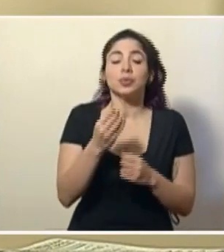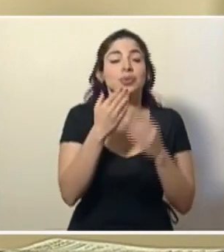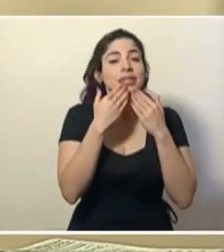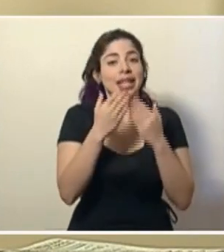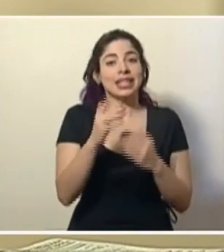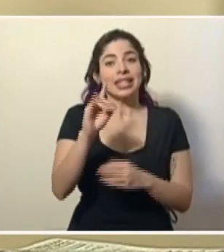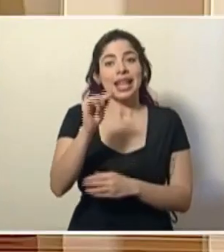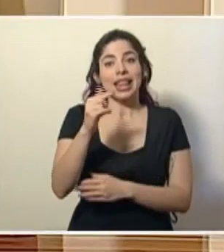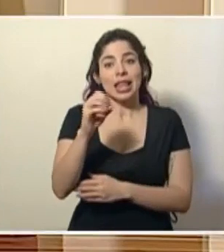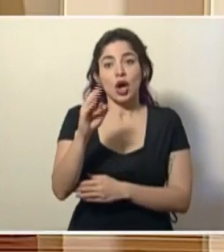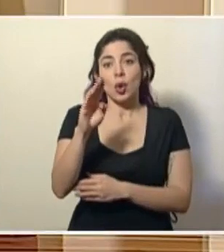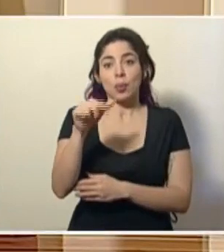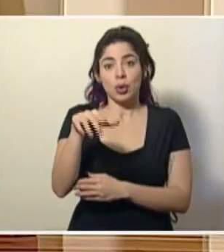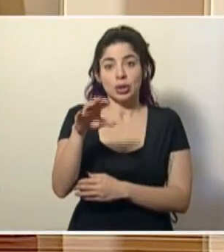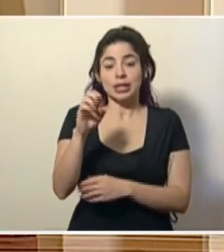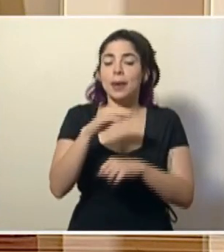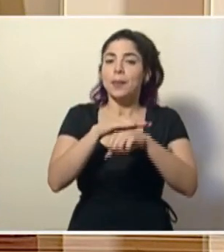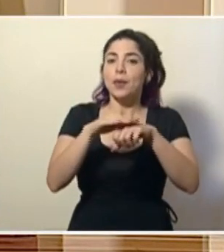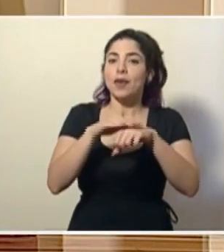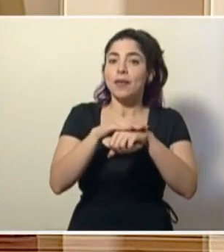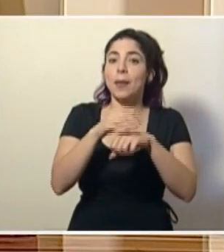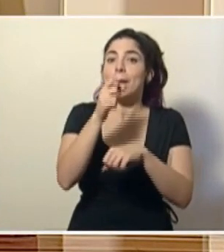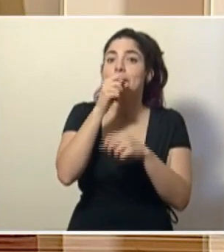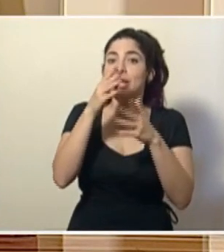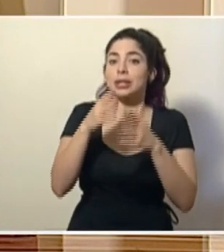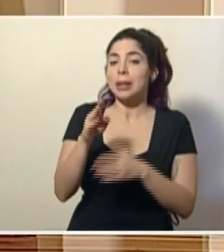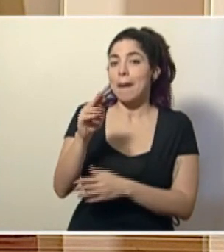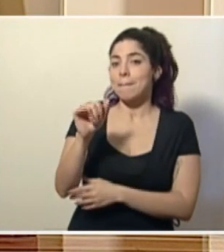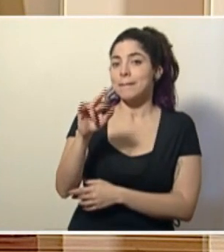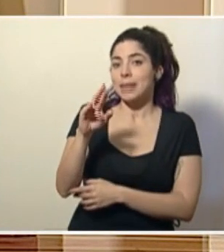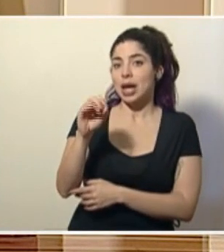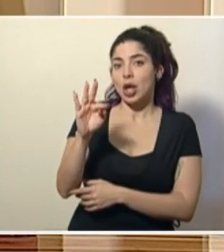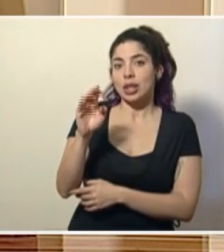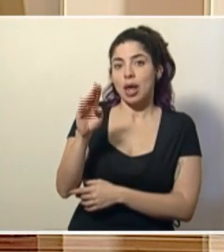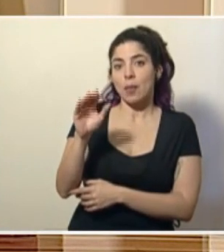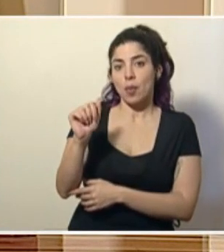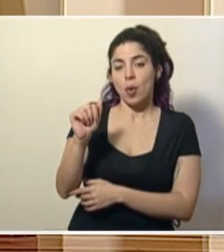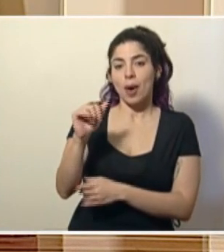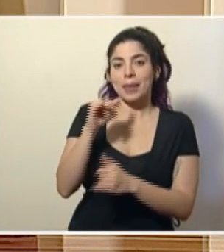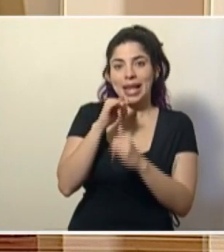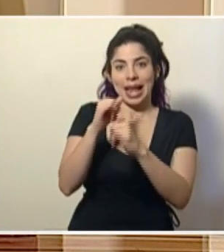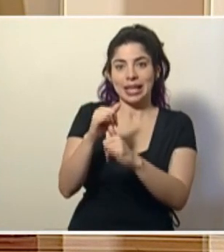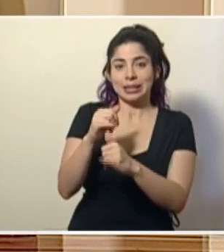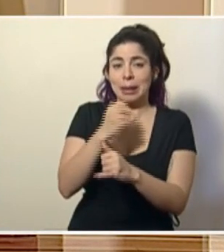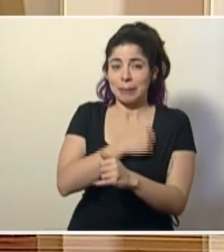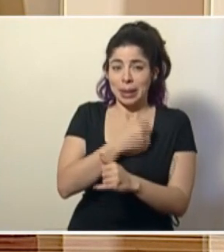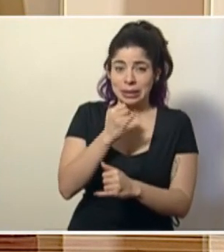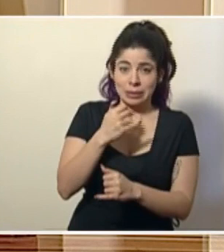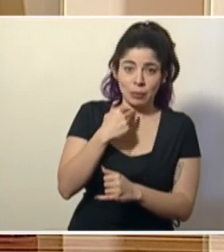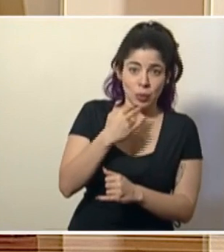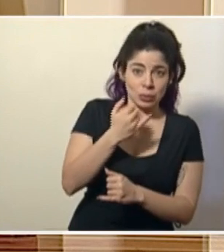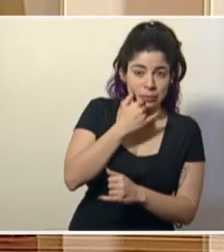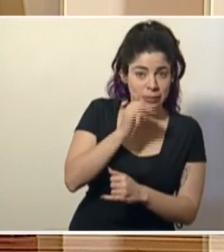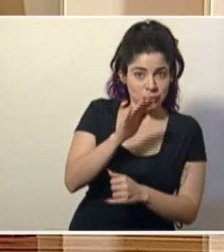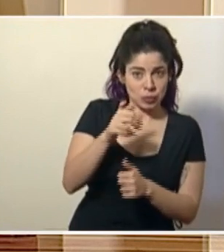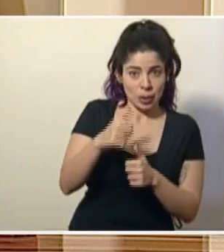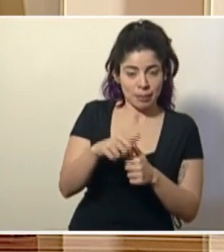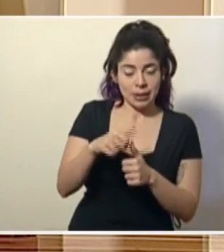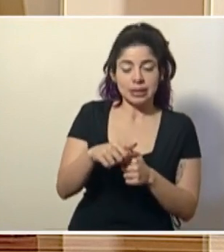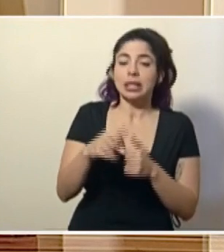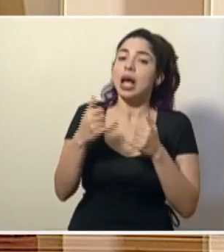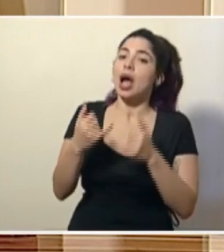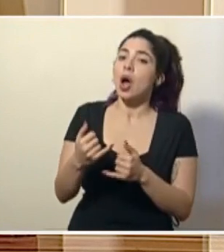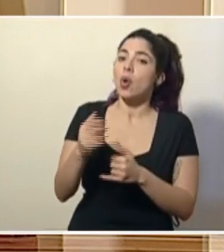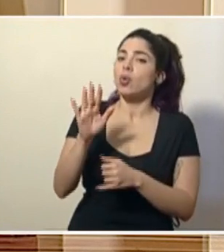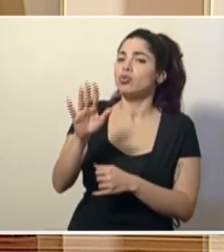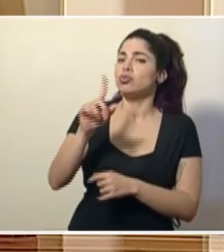gracias a Diego Bosque. Por favor, el periodista Mario Taboa, de Diario Extra, me disculpa si no pronuncié bien su apellido. Vamos